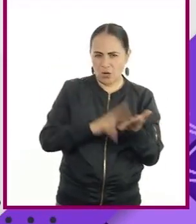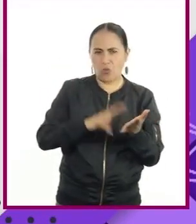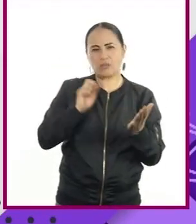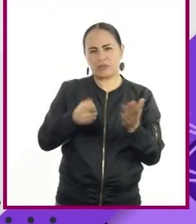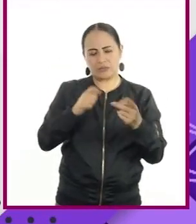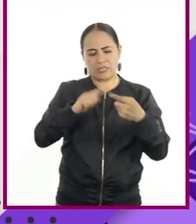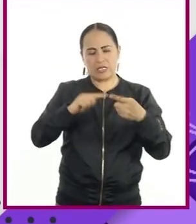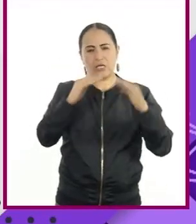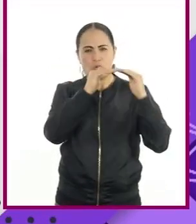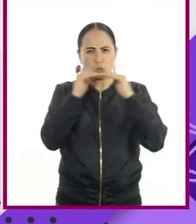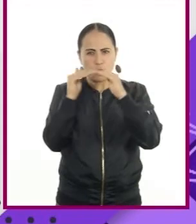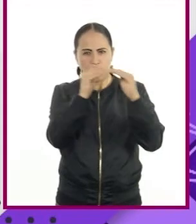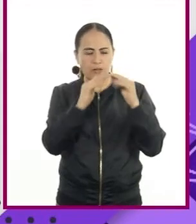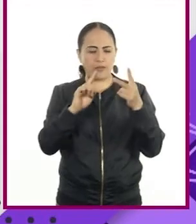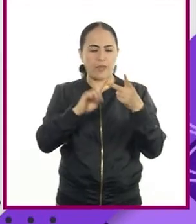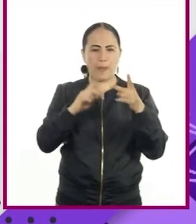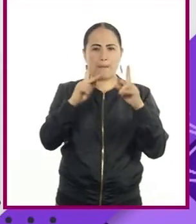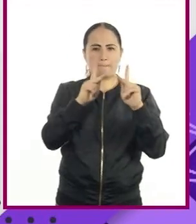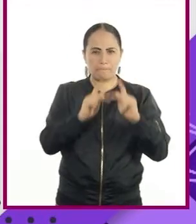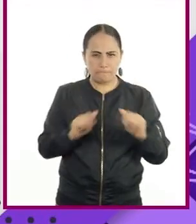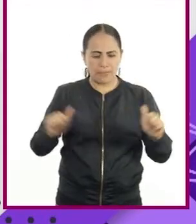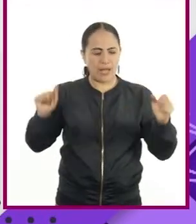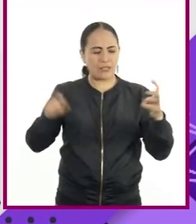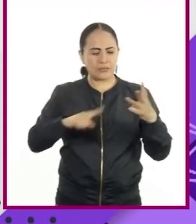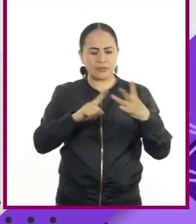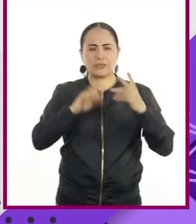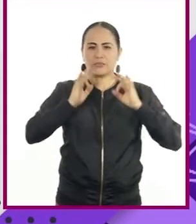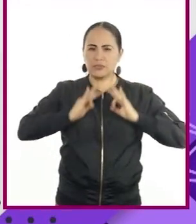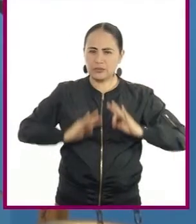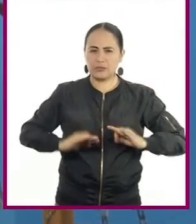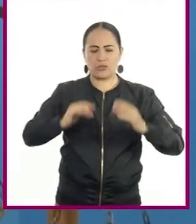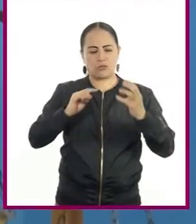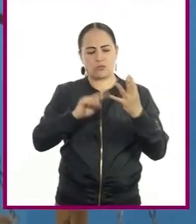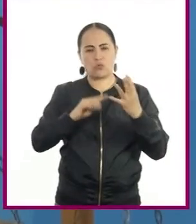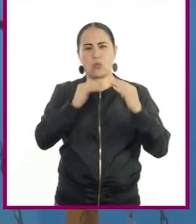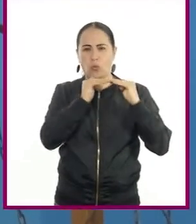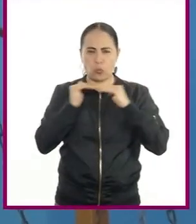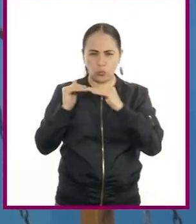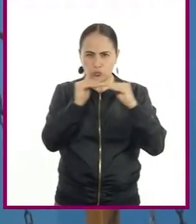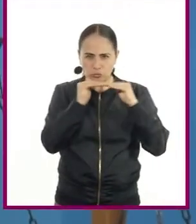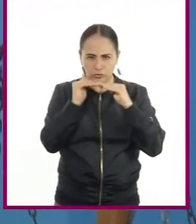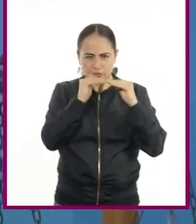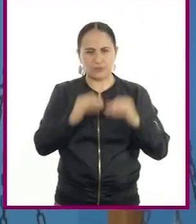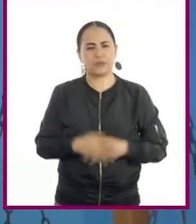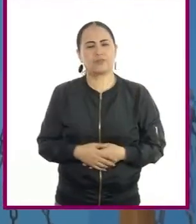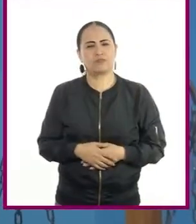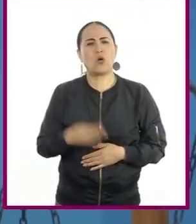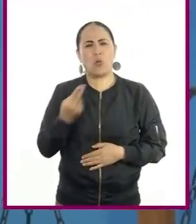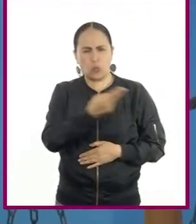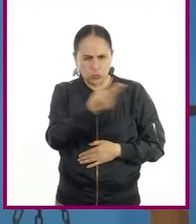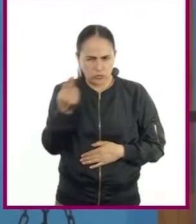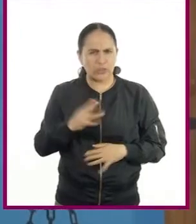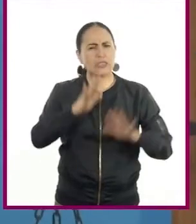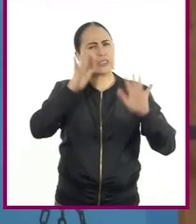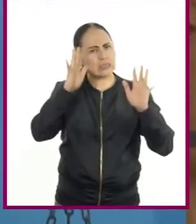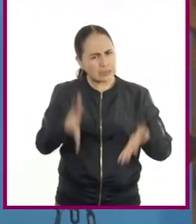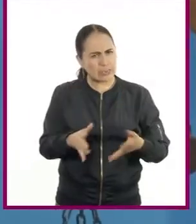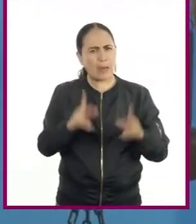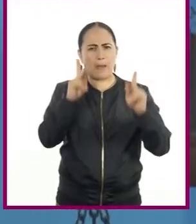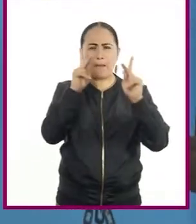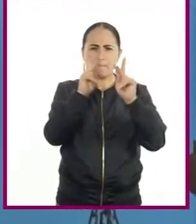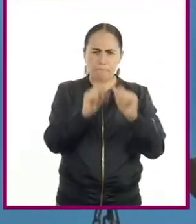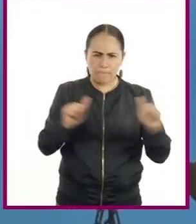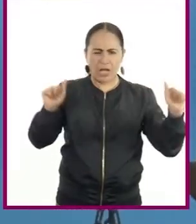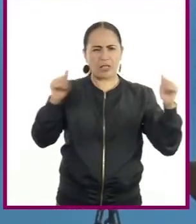igualdad, paz, civilidad y justicia. Ustedes están ya muy familiarizados con los conceptos de paz